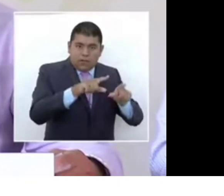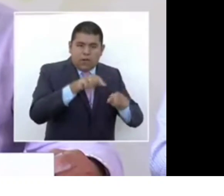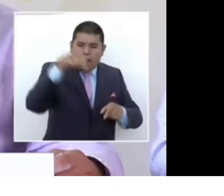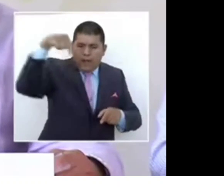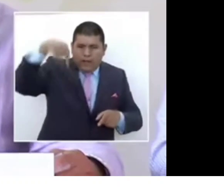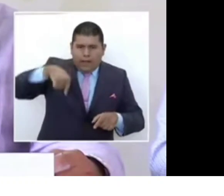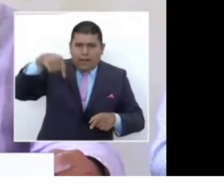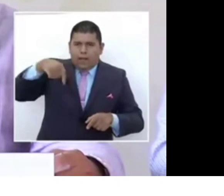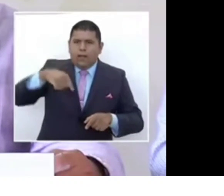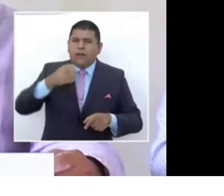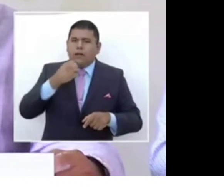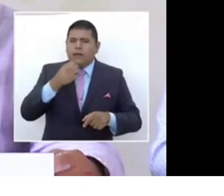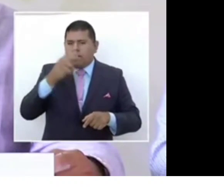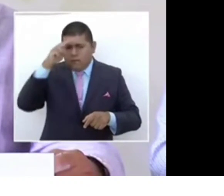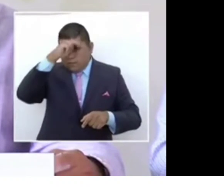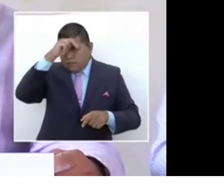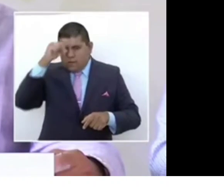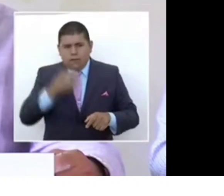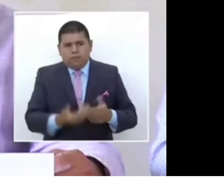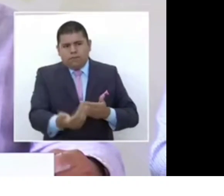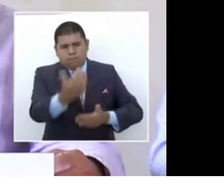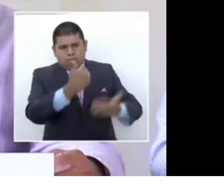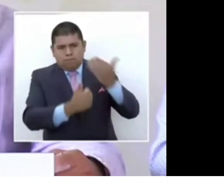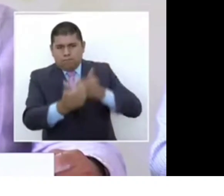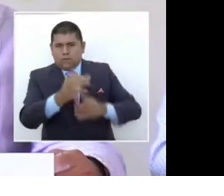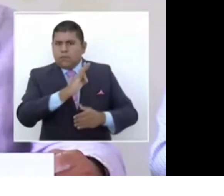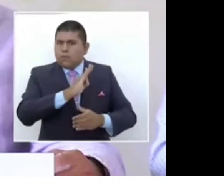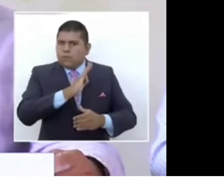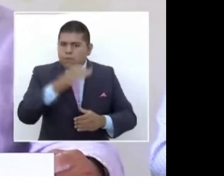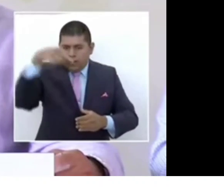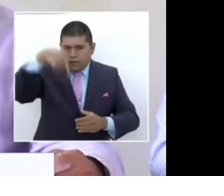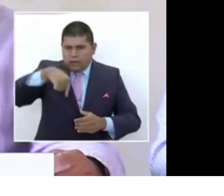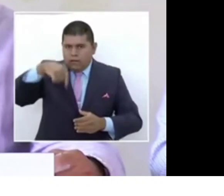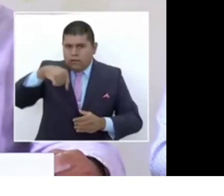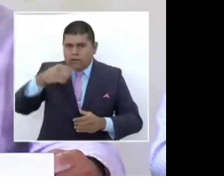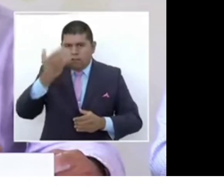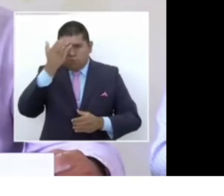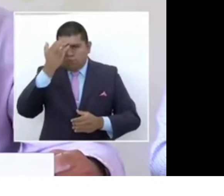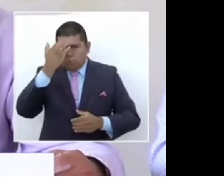puedan introducir y conozcan